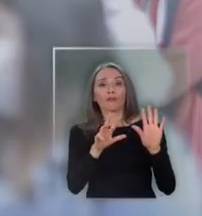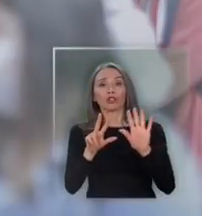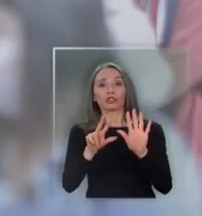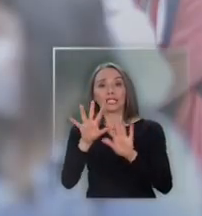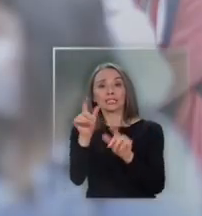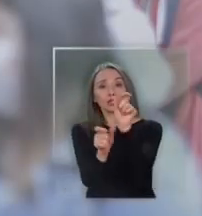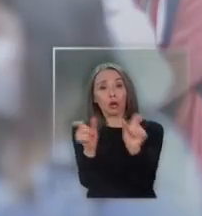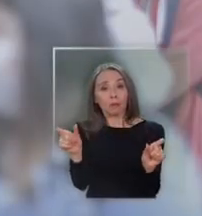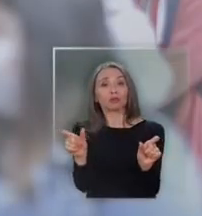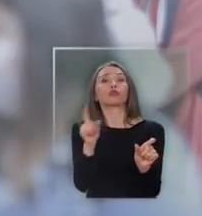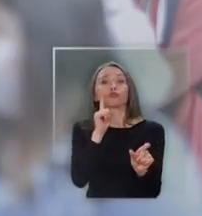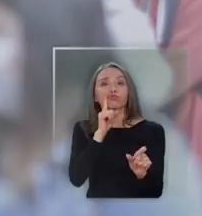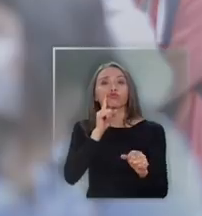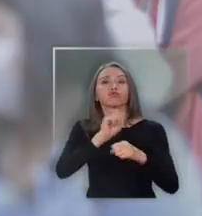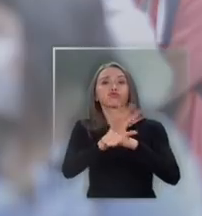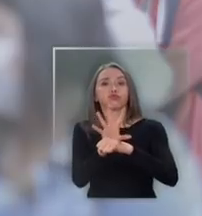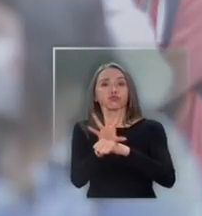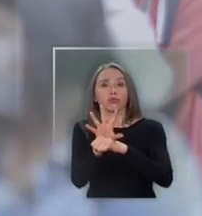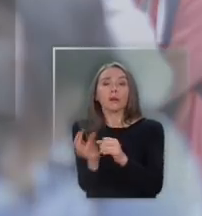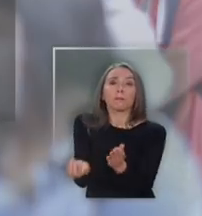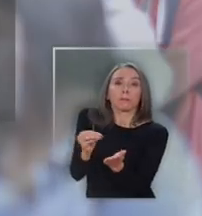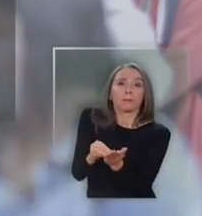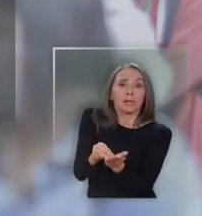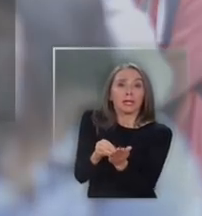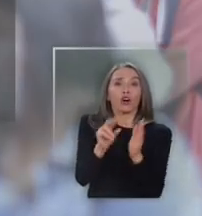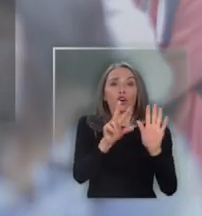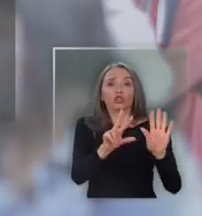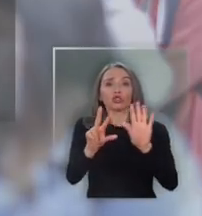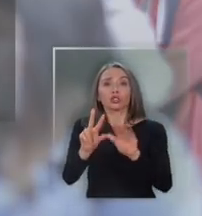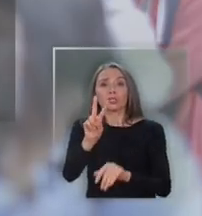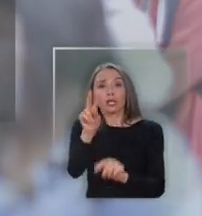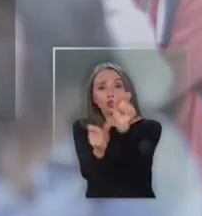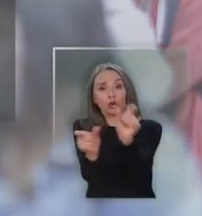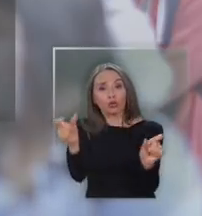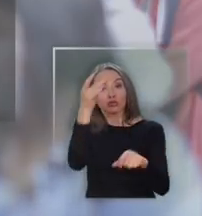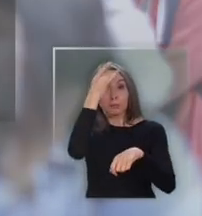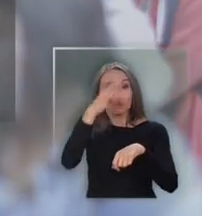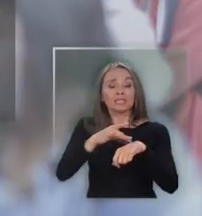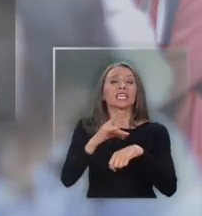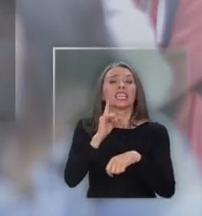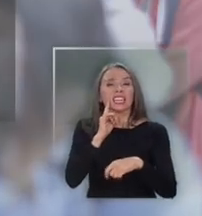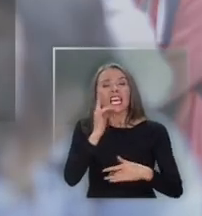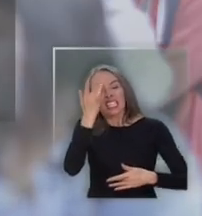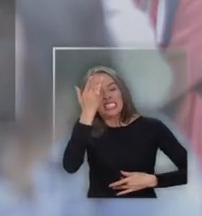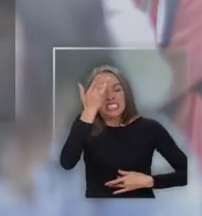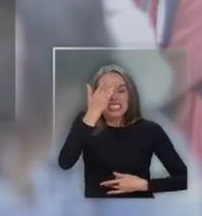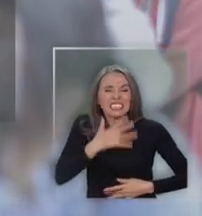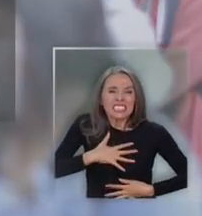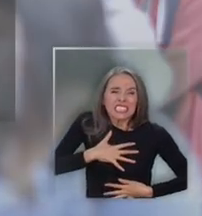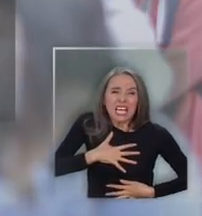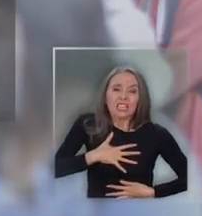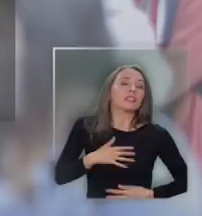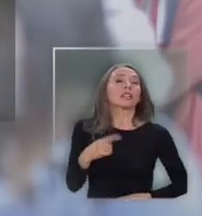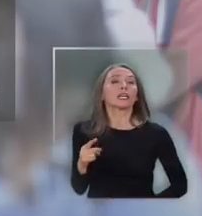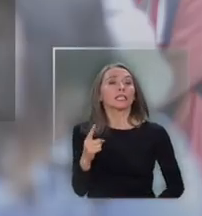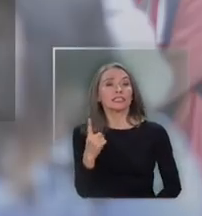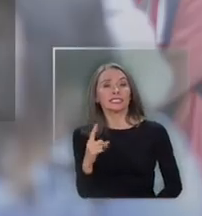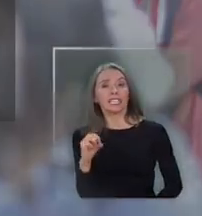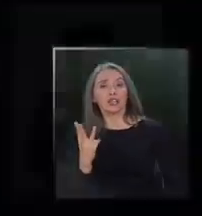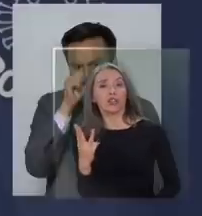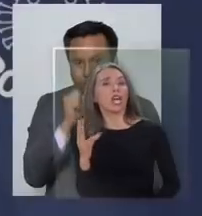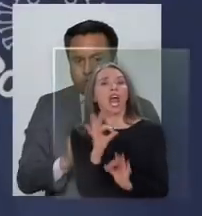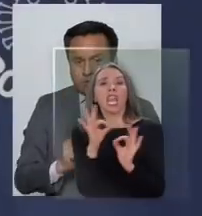casos nuevos de coronavirus, de los cuales 882 pacientes presentan síntomas y 103 son